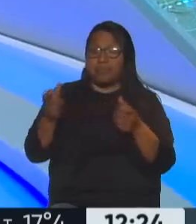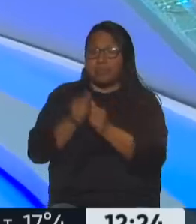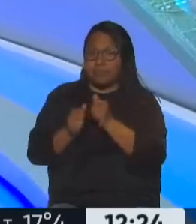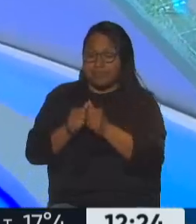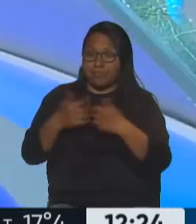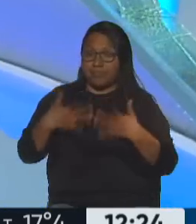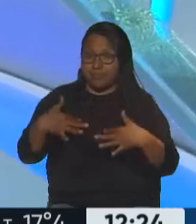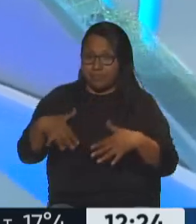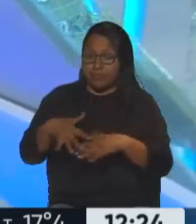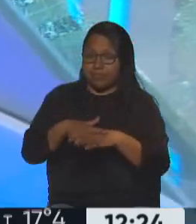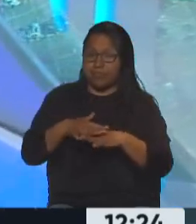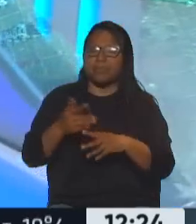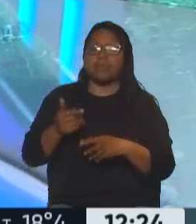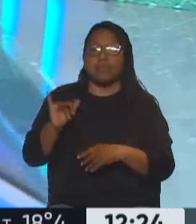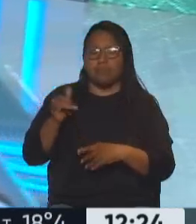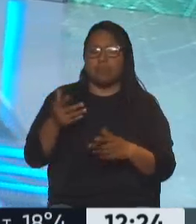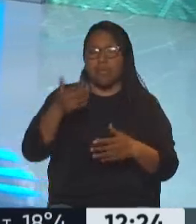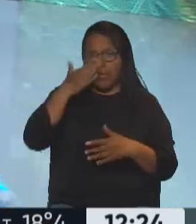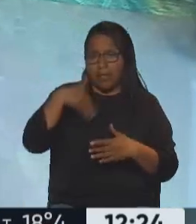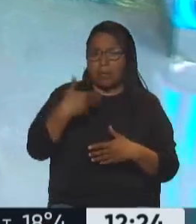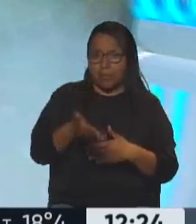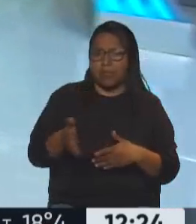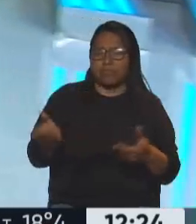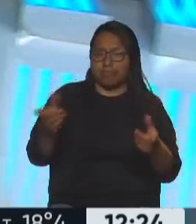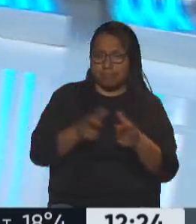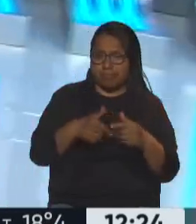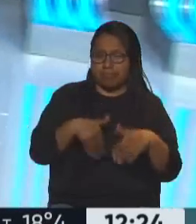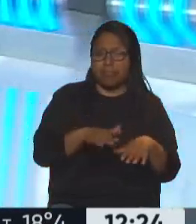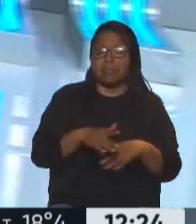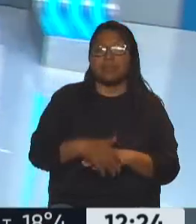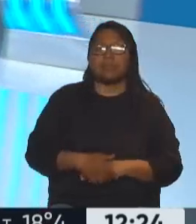vamos a estar junto con Raúl de la Torre. En minutos seguimos analizando la economía, pero